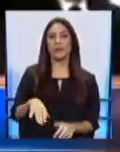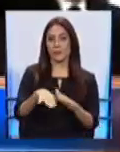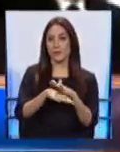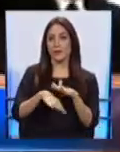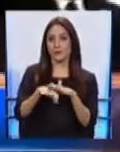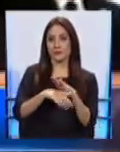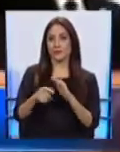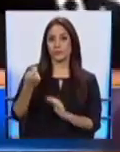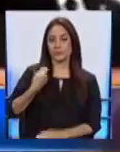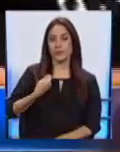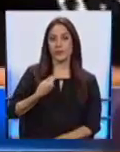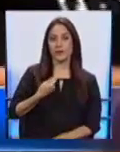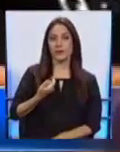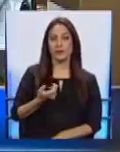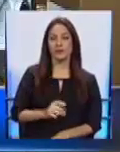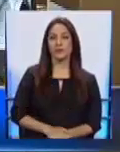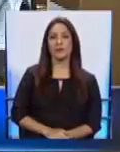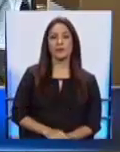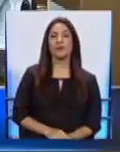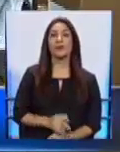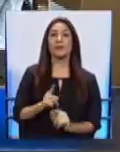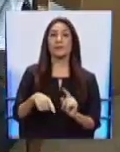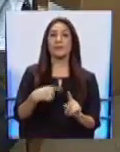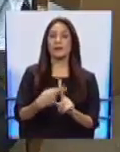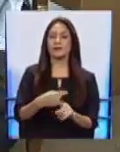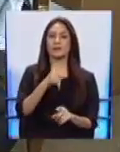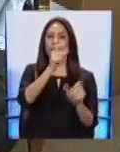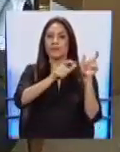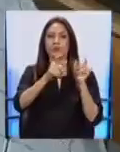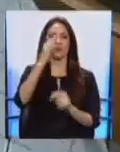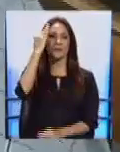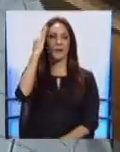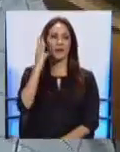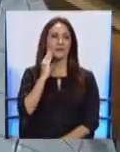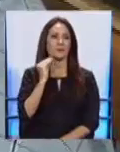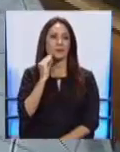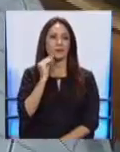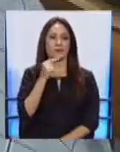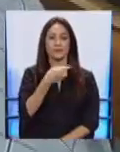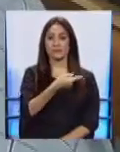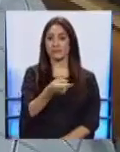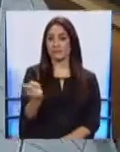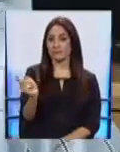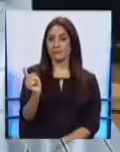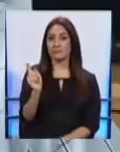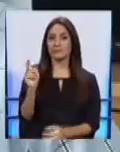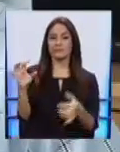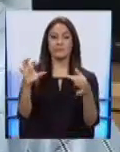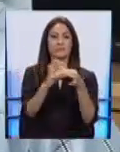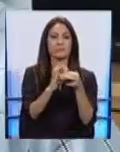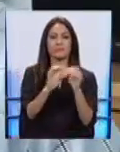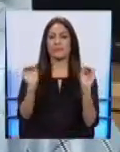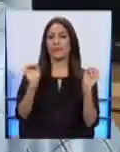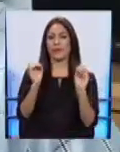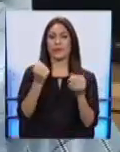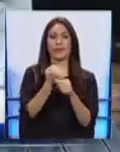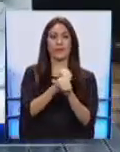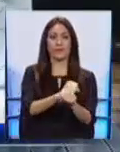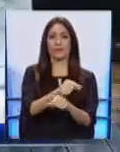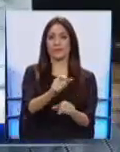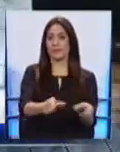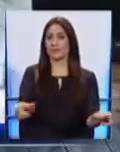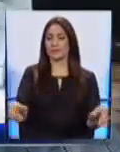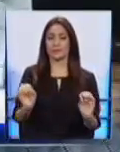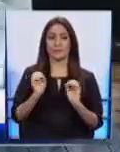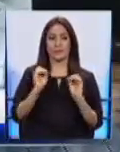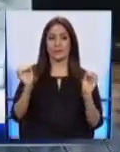básico, es demasiado alto. Al respecto, analistas consideran que nada de fondo los une. Aquí no hay defensa del pueblo, no hay